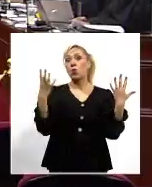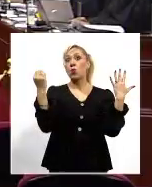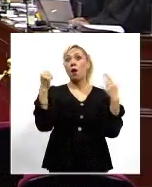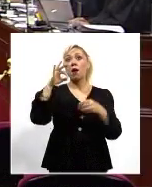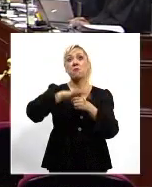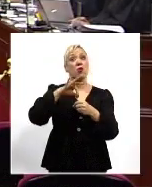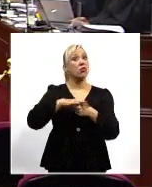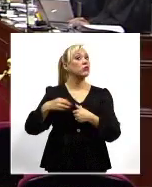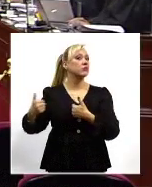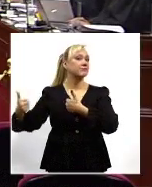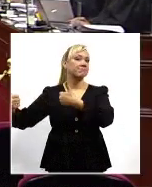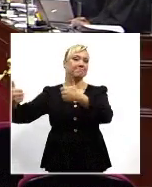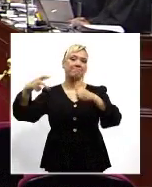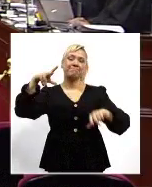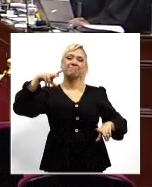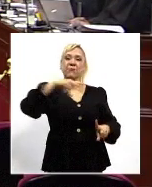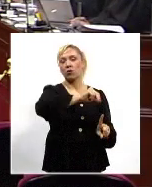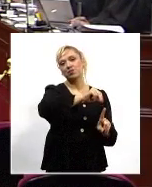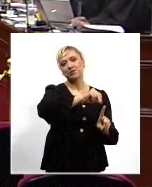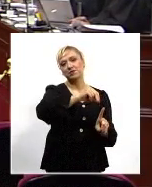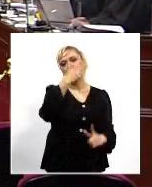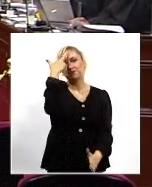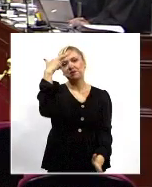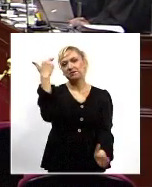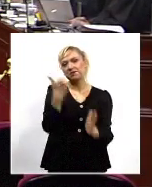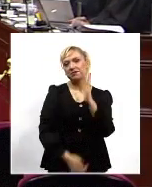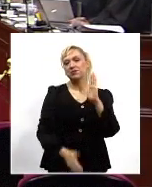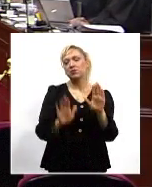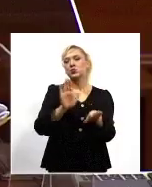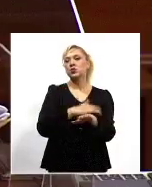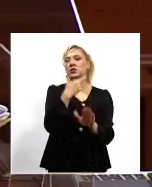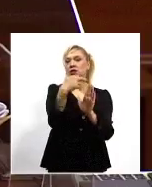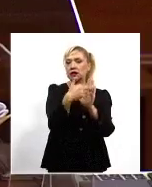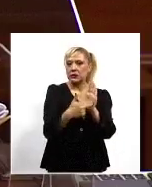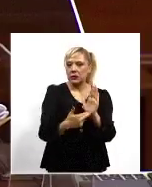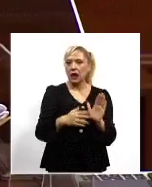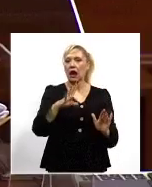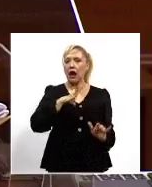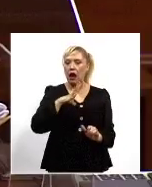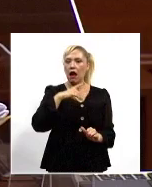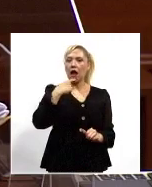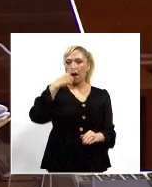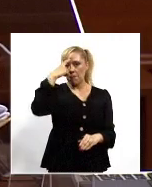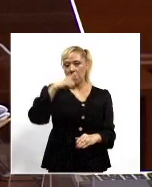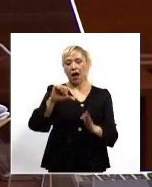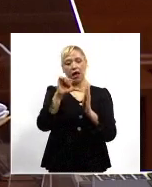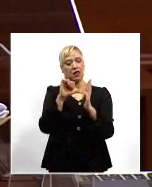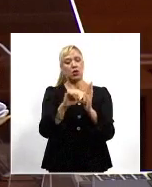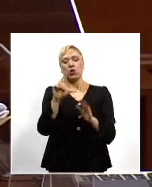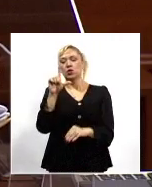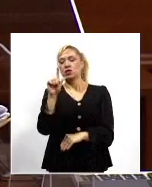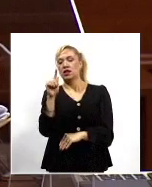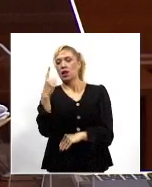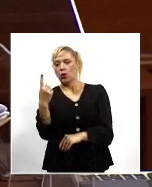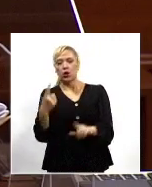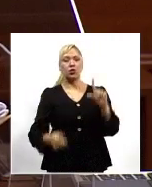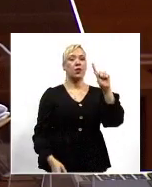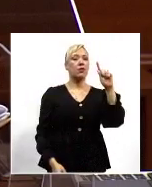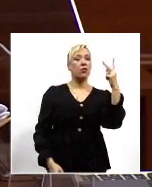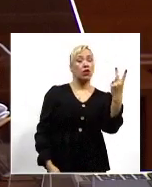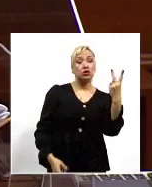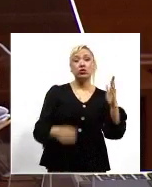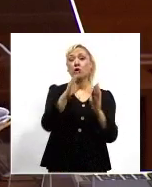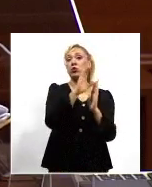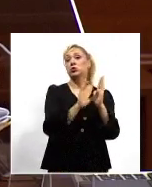invalidez porque identificó violaciones al procedimiento legislativo. Violación a los artículos 71 y 72 de la